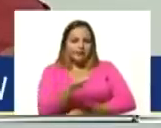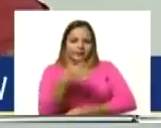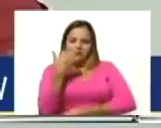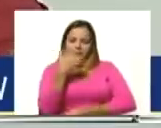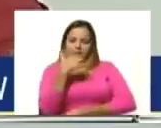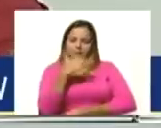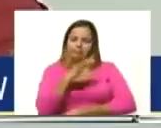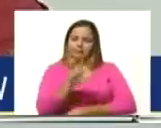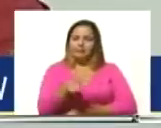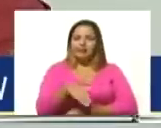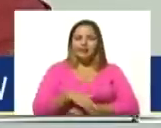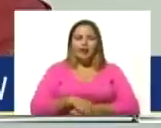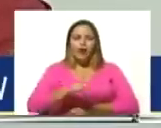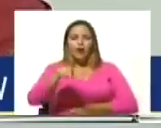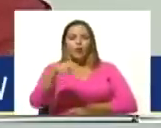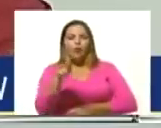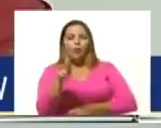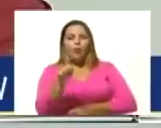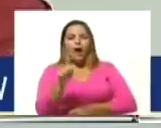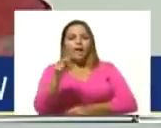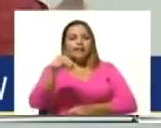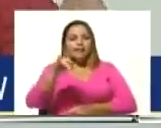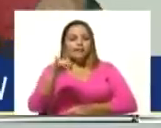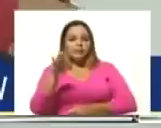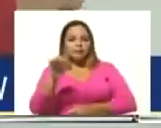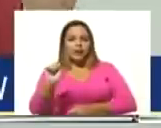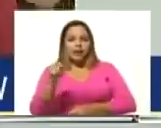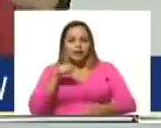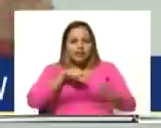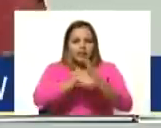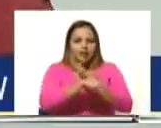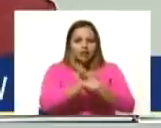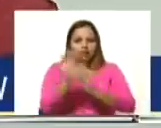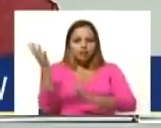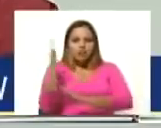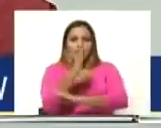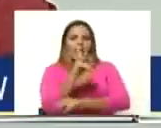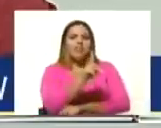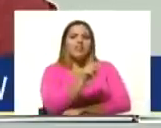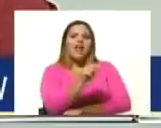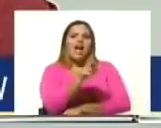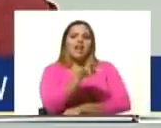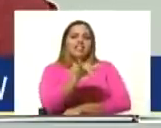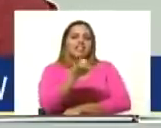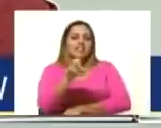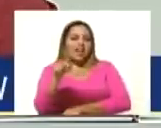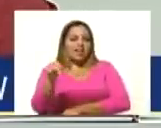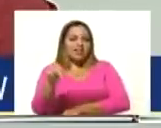Tomás Guanipa en el Darién, lo que hace ratificar que eso era un montaje.